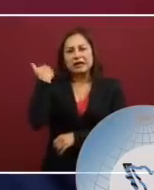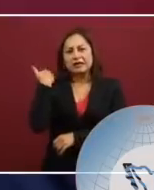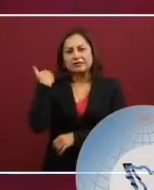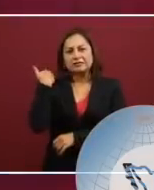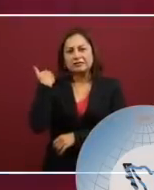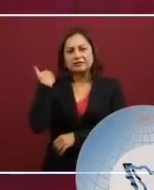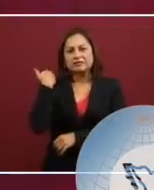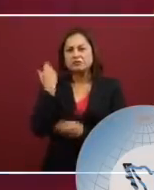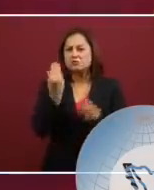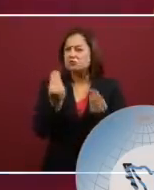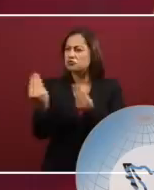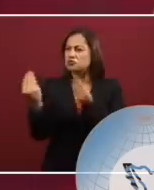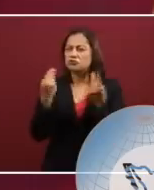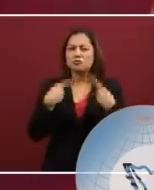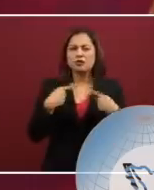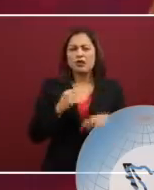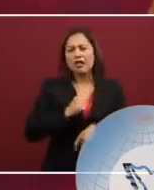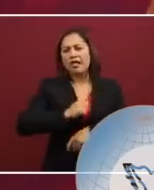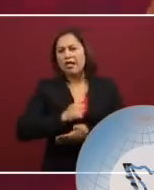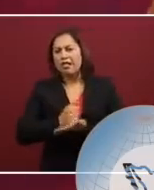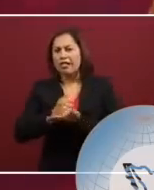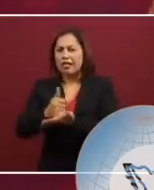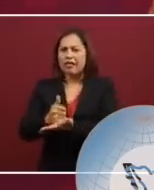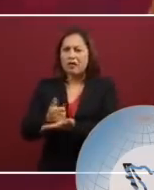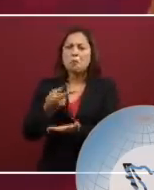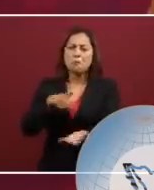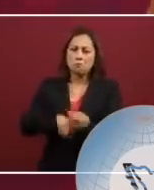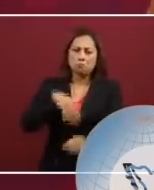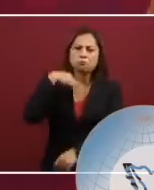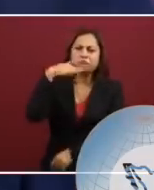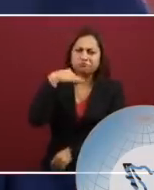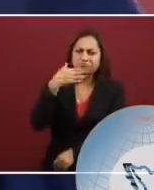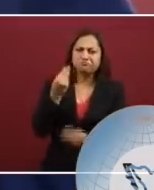el influyentismo y la corrupción.